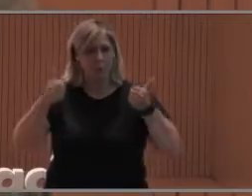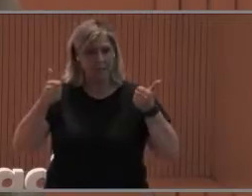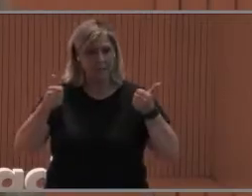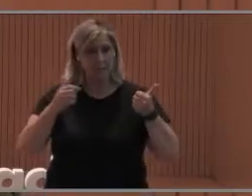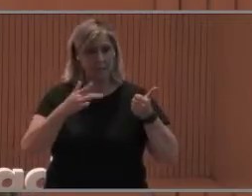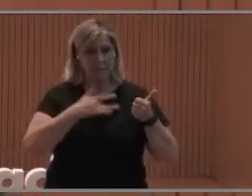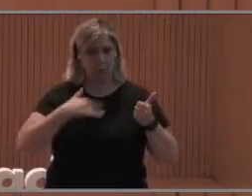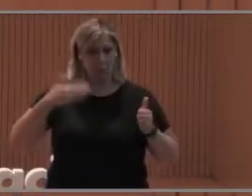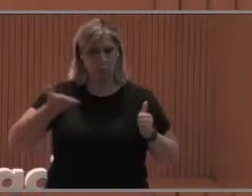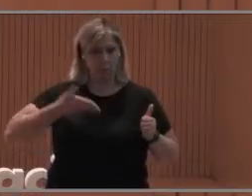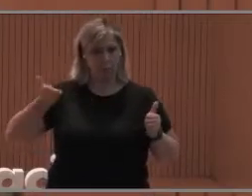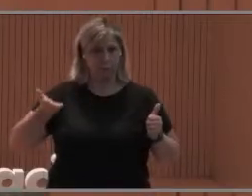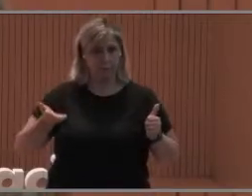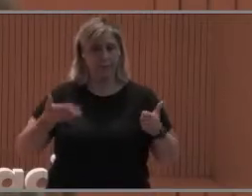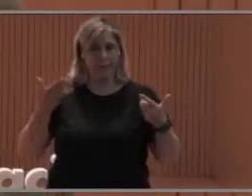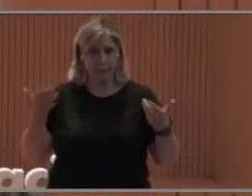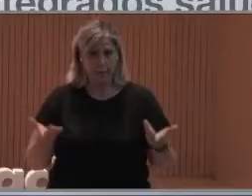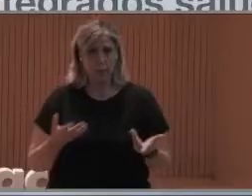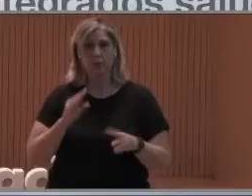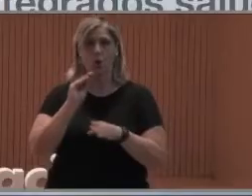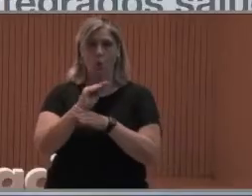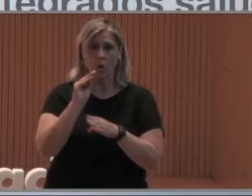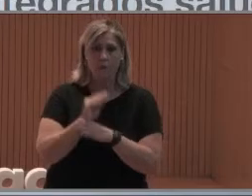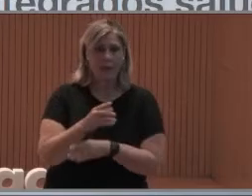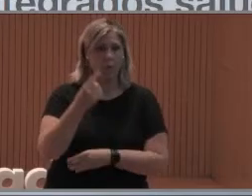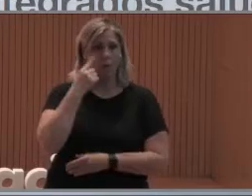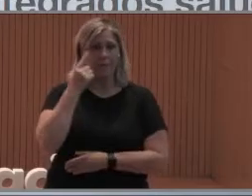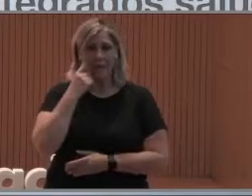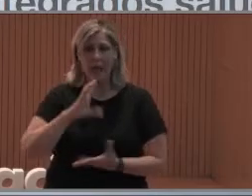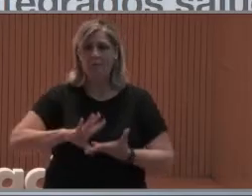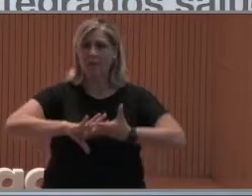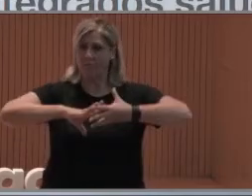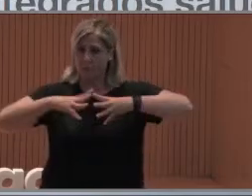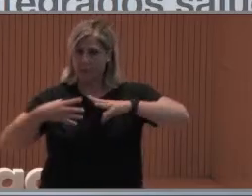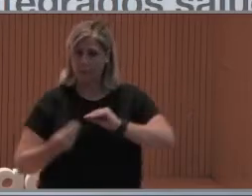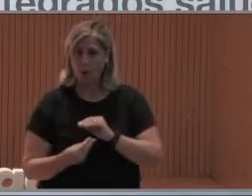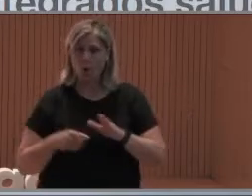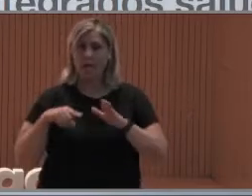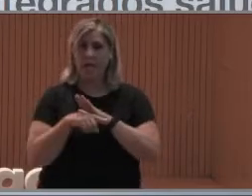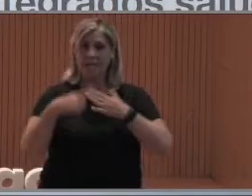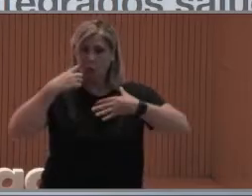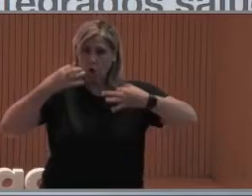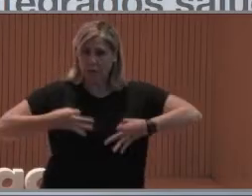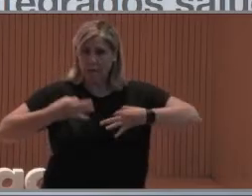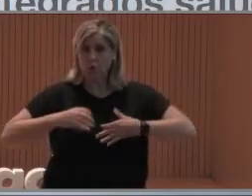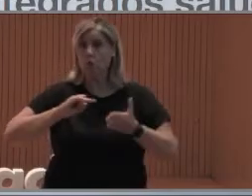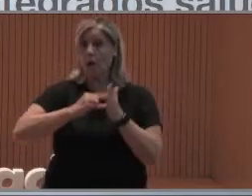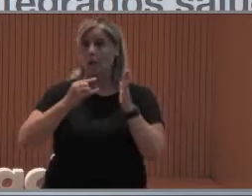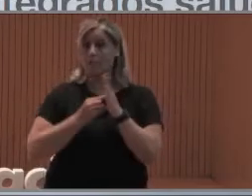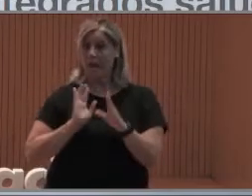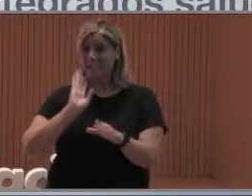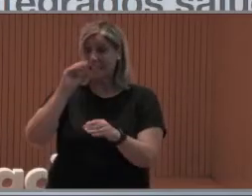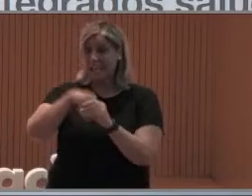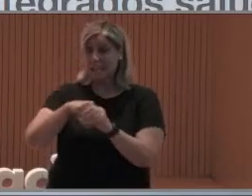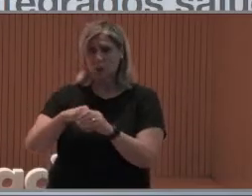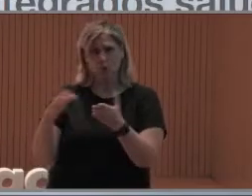tanto, adaptación, mitigación, vigilancia y alerta temprana, gestión de riesgos, planes que integren todo esto en